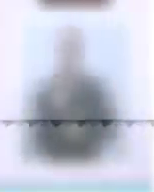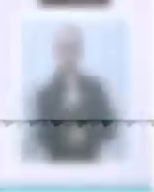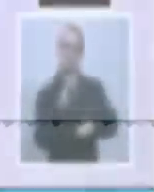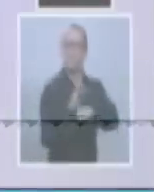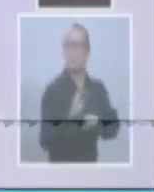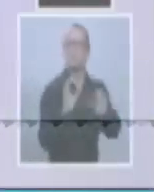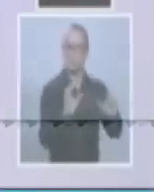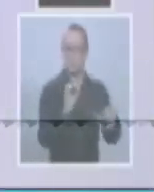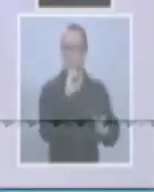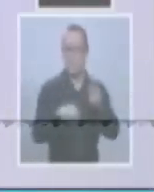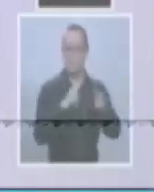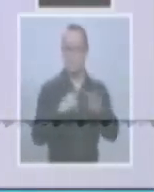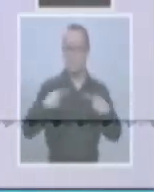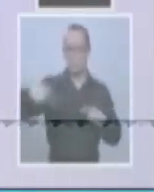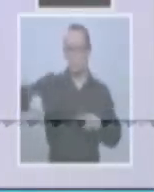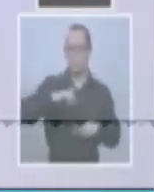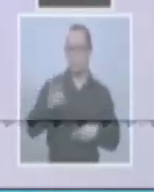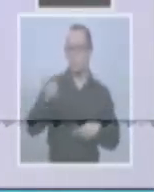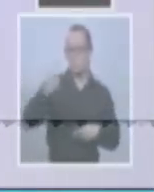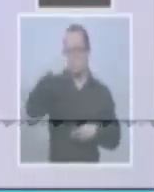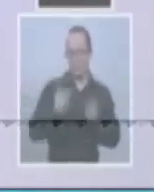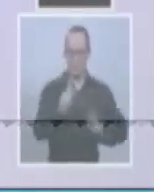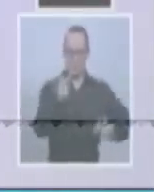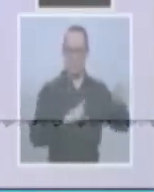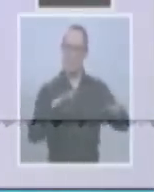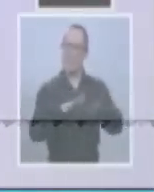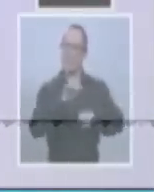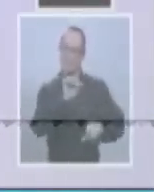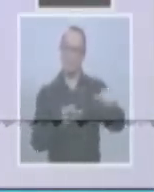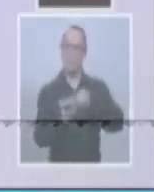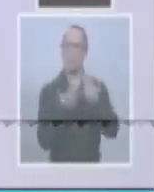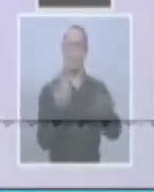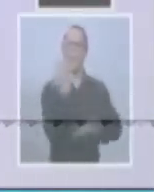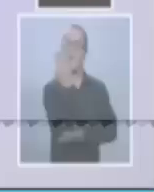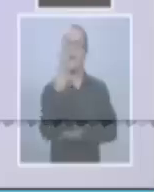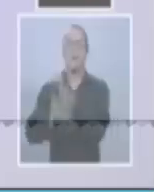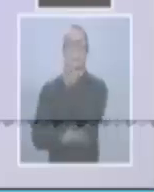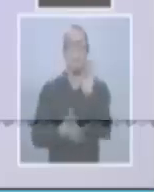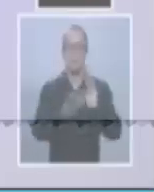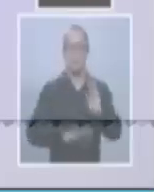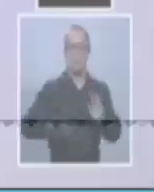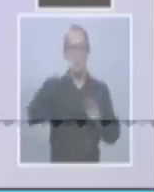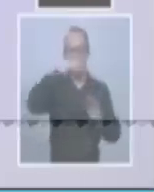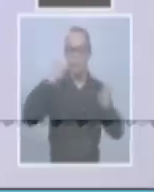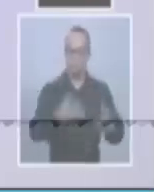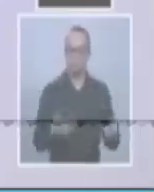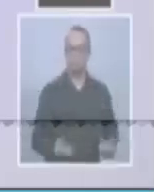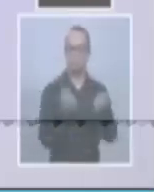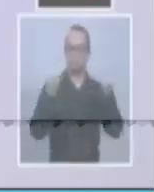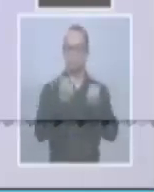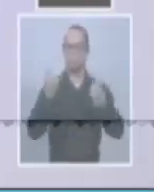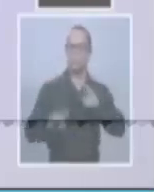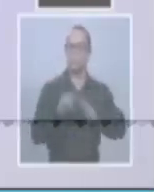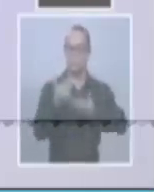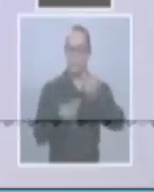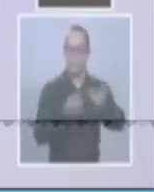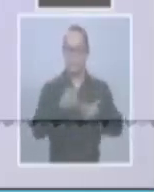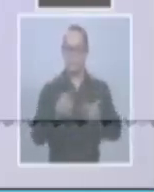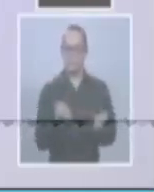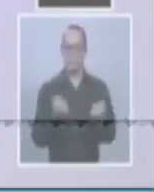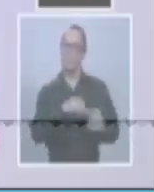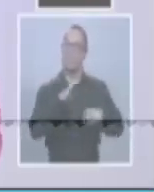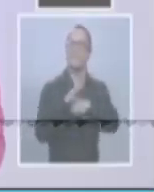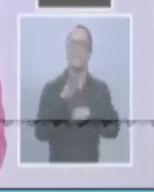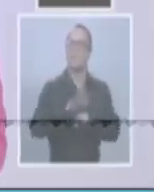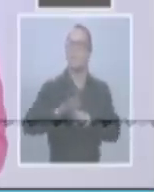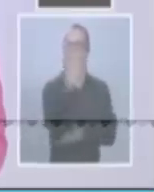Dice Alejandra del Moral, Morena, donde llega lo descompone, incluso empieza a citar estados, pero pues recordemos que los estados que ahora